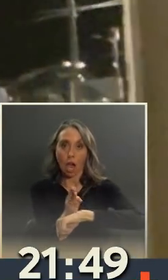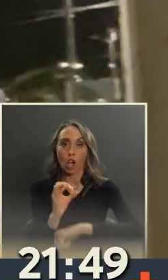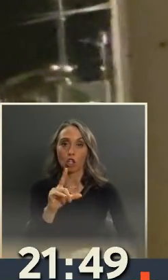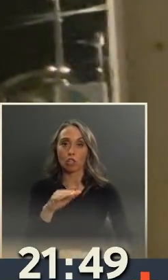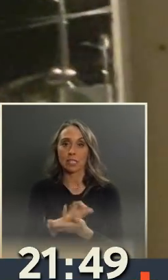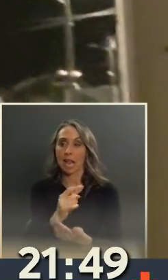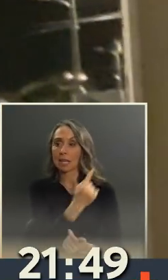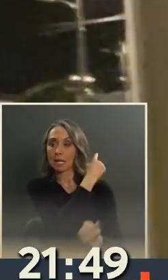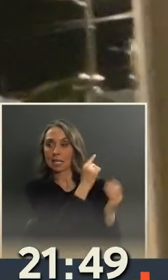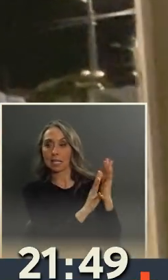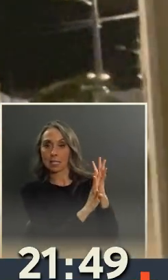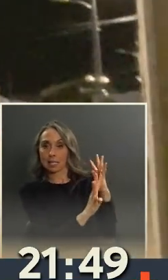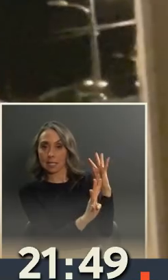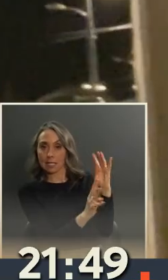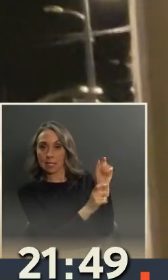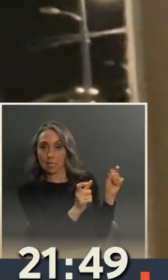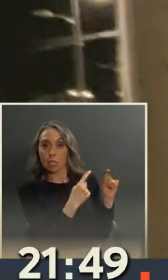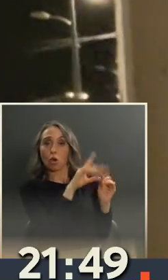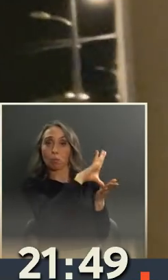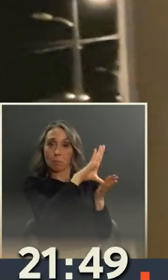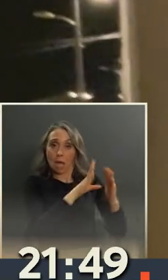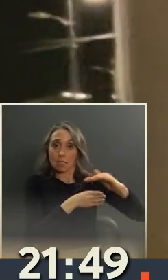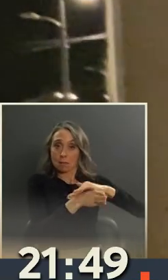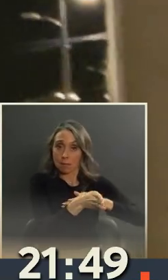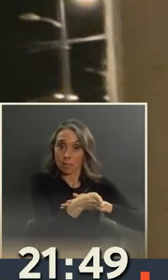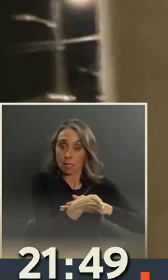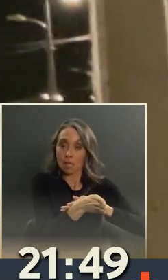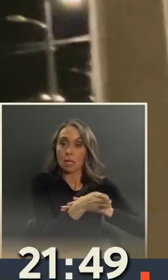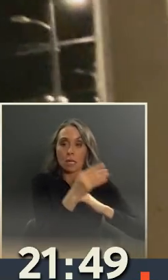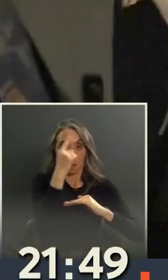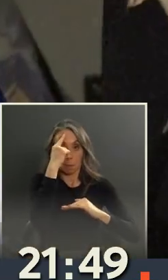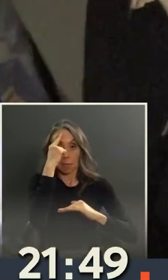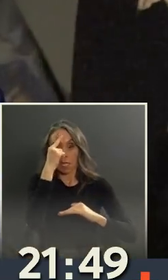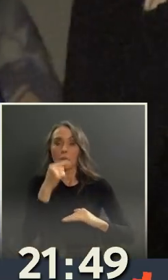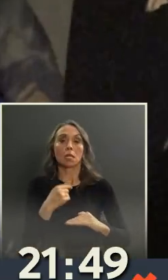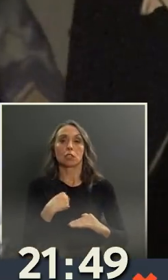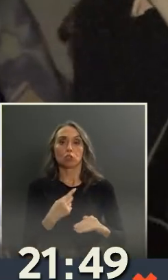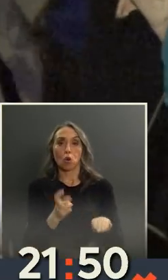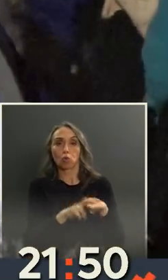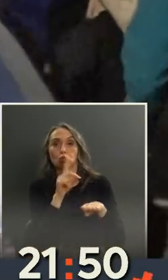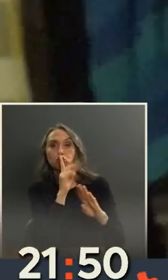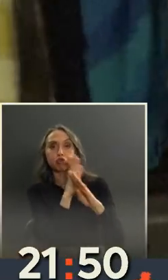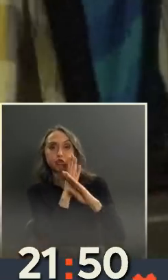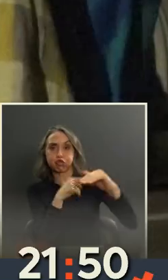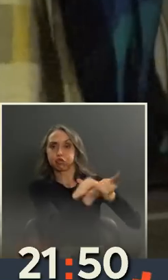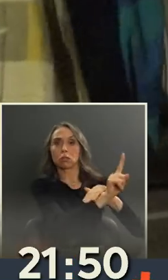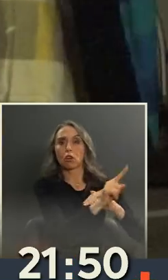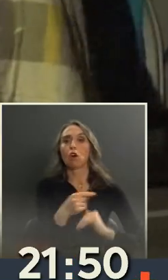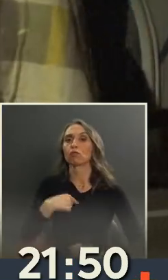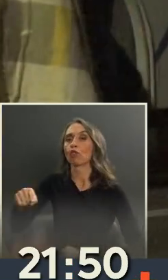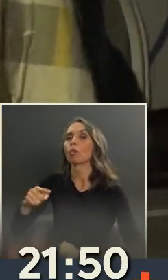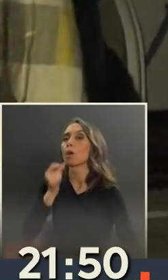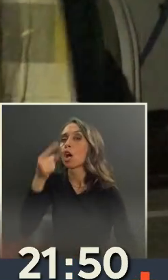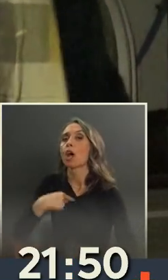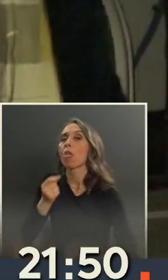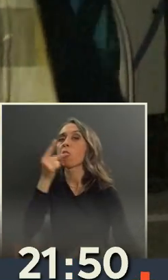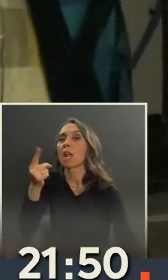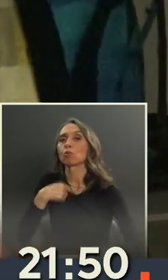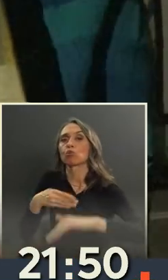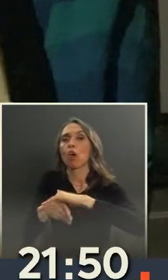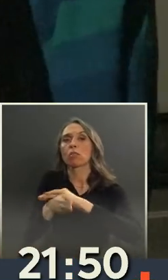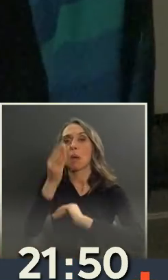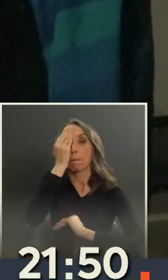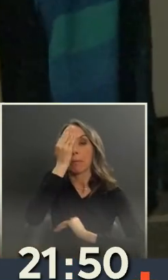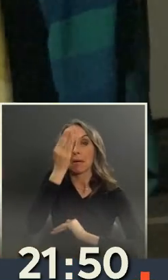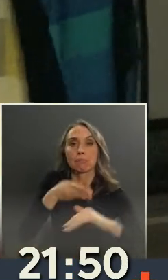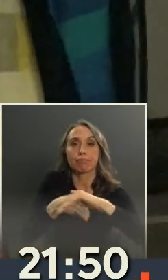espalda son inmigrantes que decidieron autodenunciarse. Ahora todos ellos son trasladados en un bus fiscal hasta